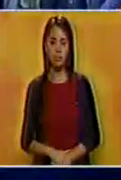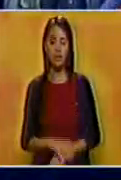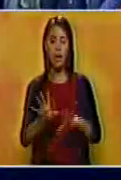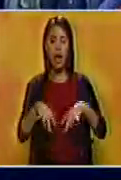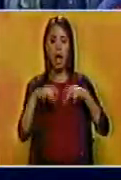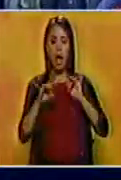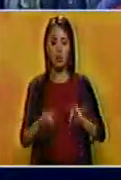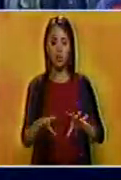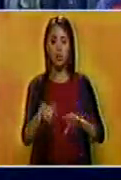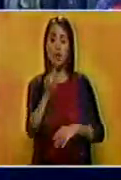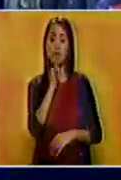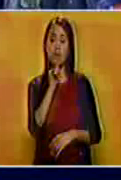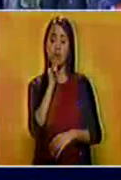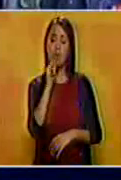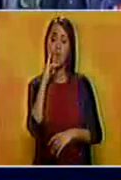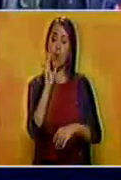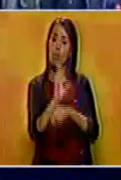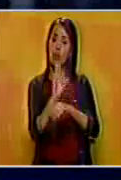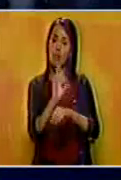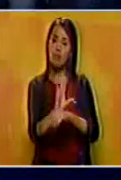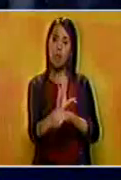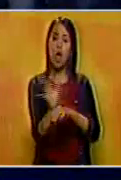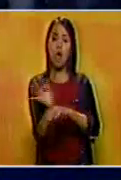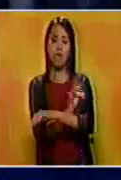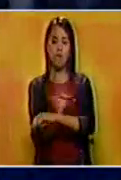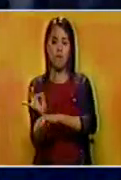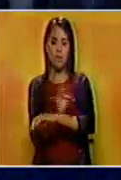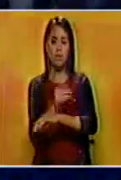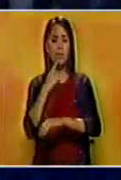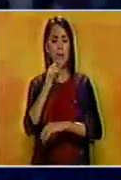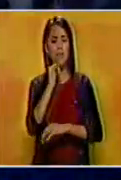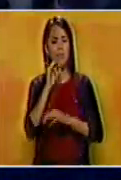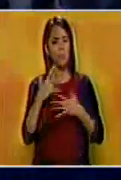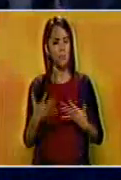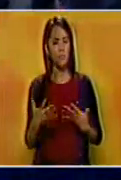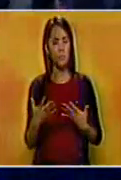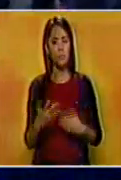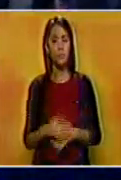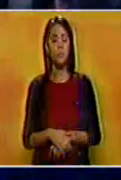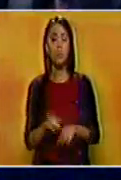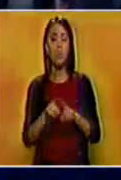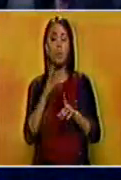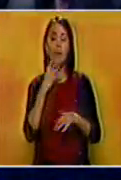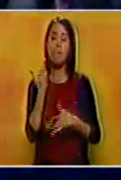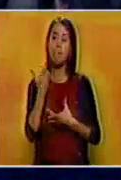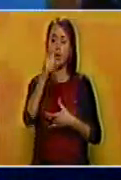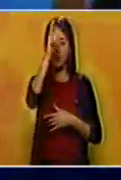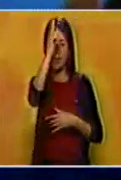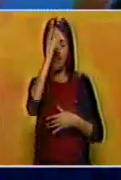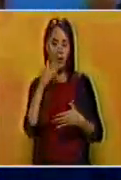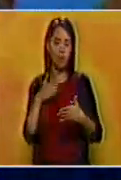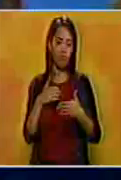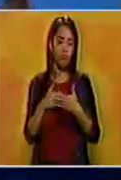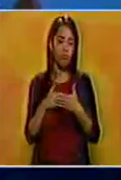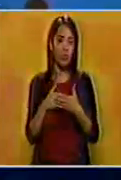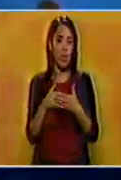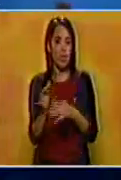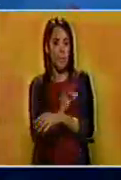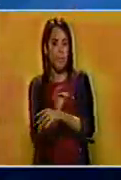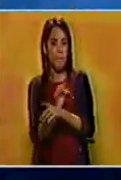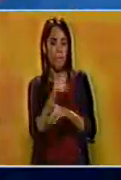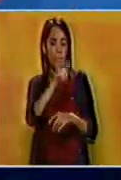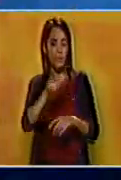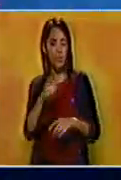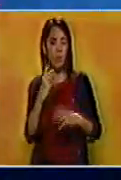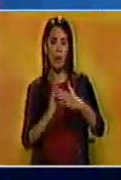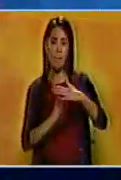Austria anunció que protegerá sus fronteras y advirtió sobre un efecto dominó si Alemania limita la entrada de inmigrantes